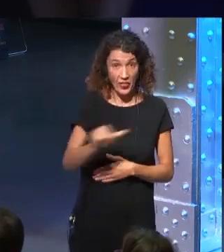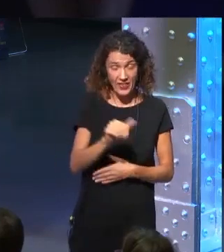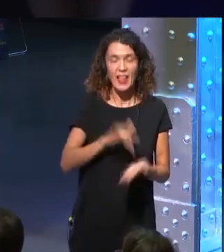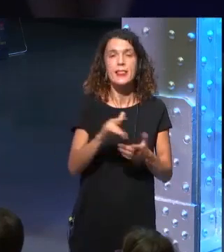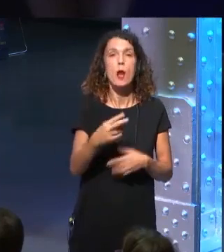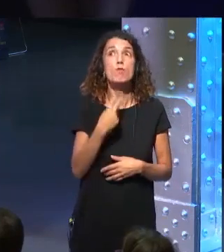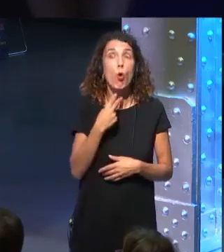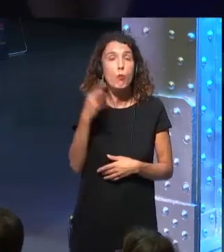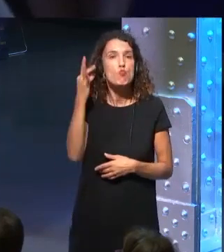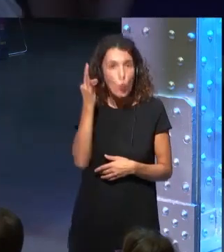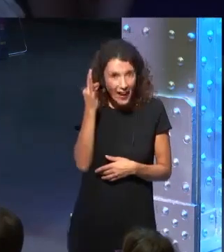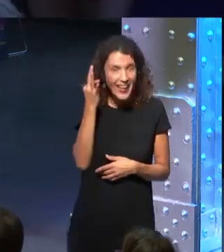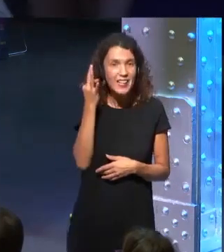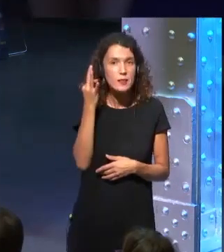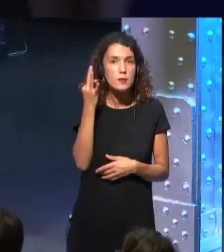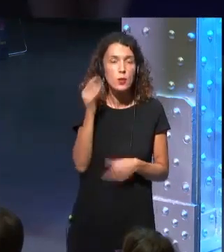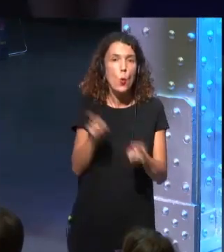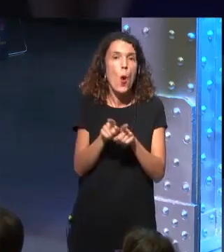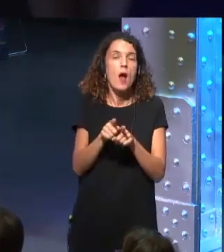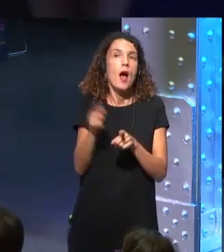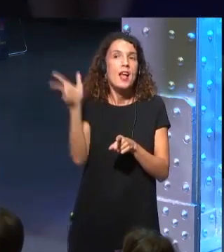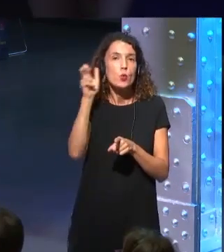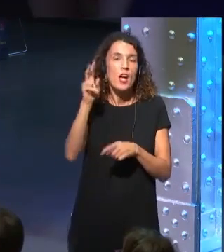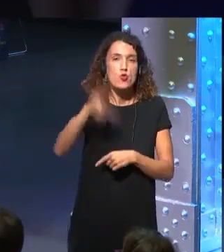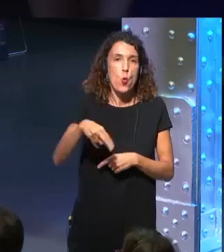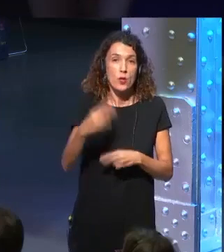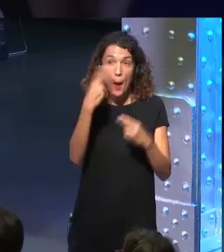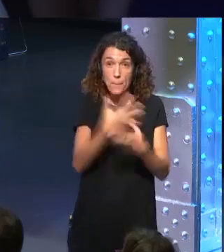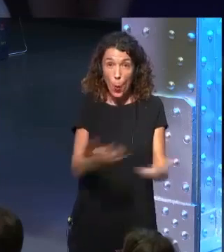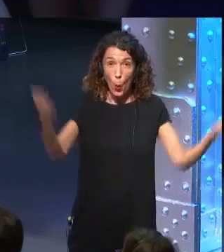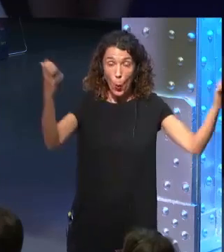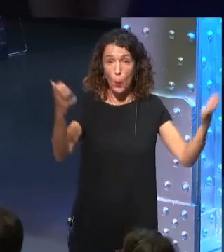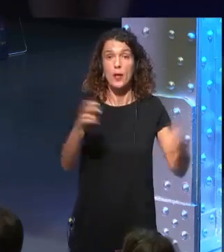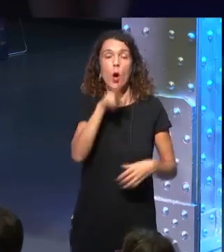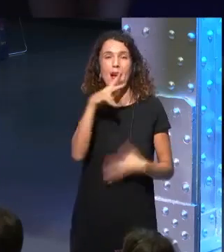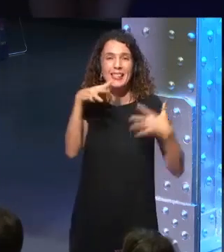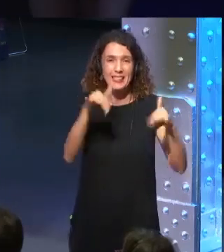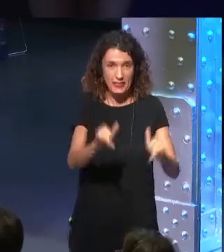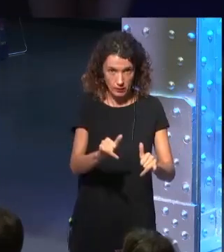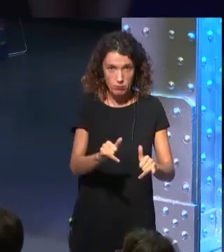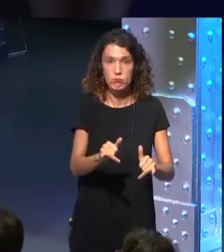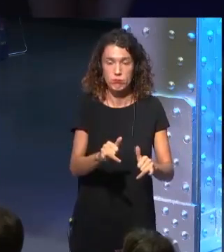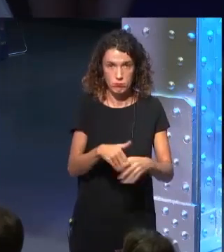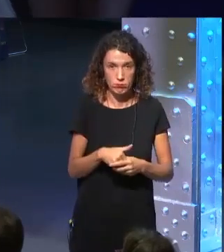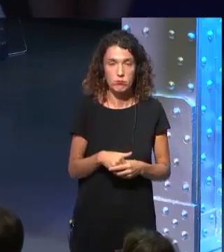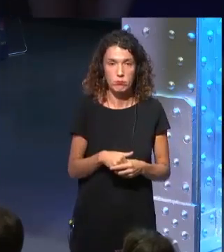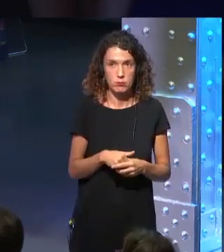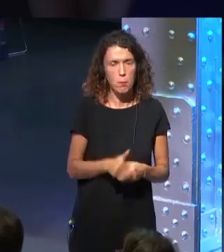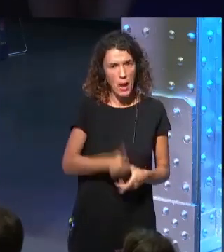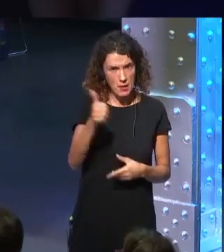mujeres no se han escuchado en la esfera pública. Y mucho más que esto,